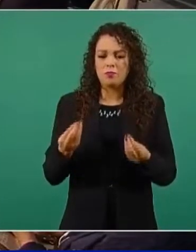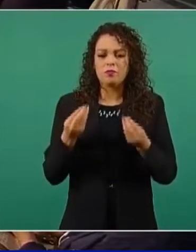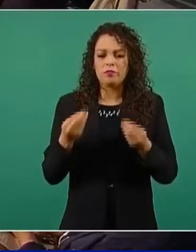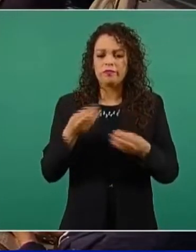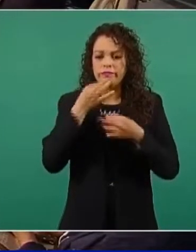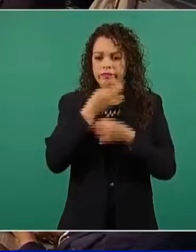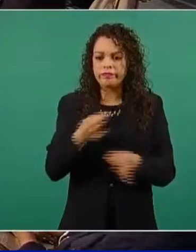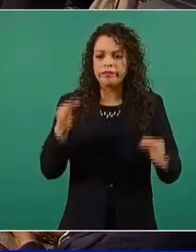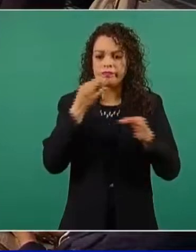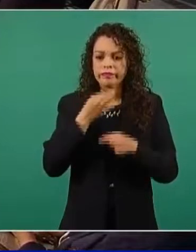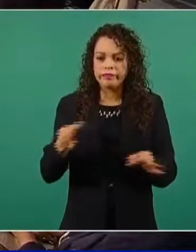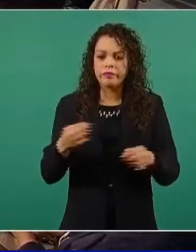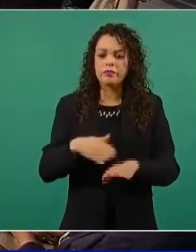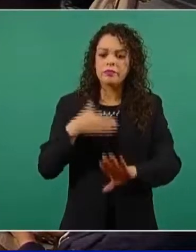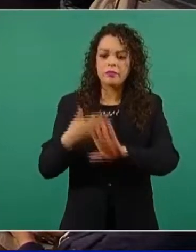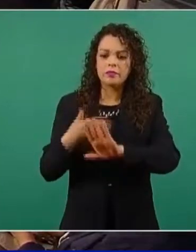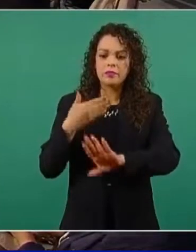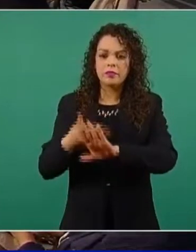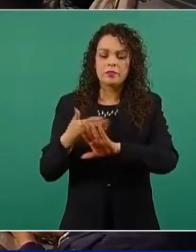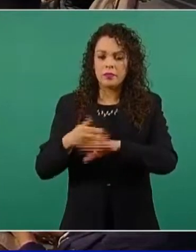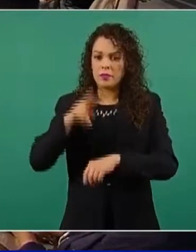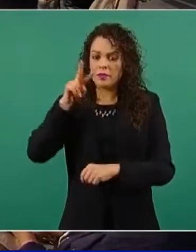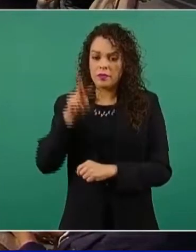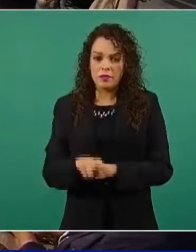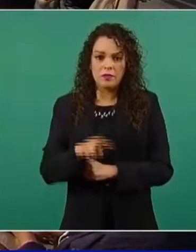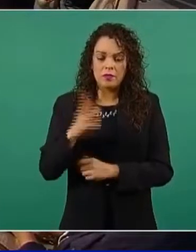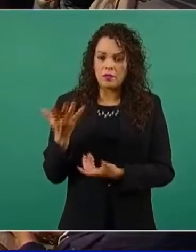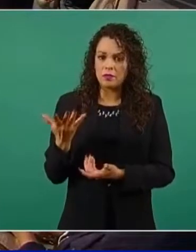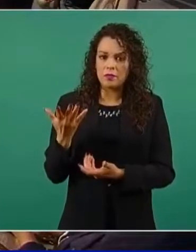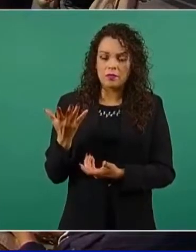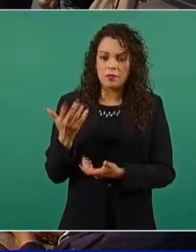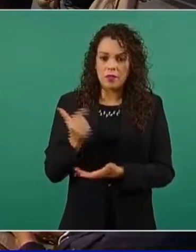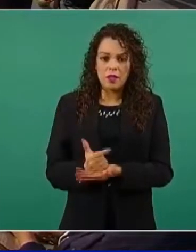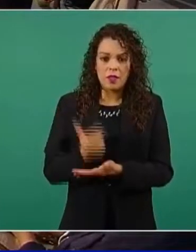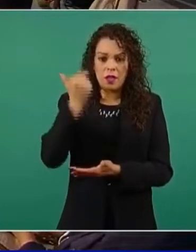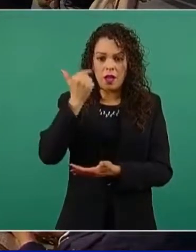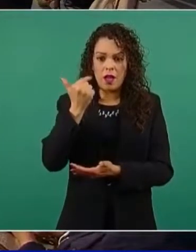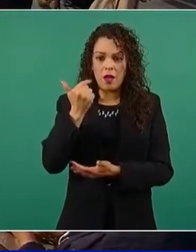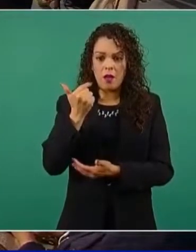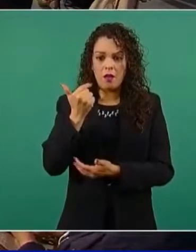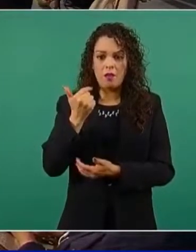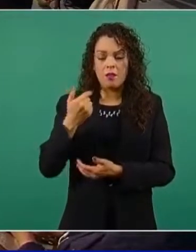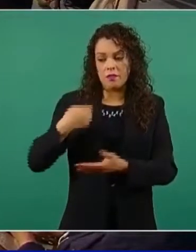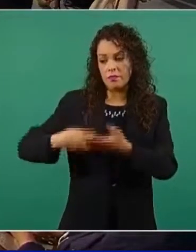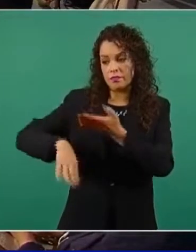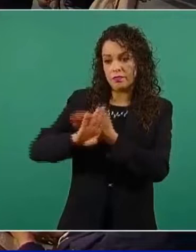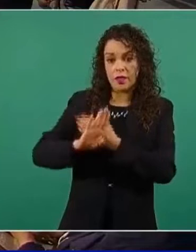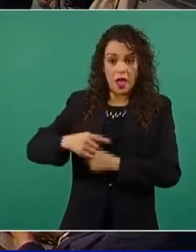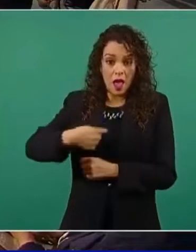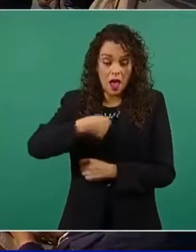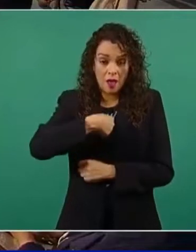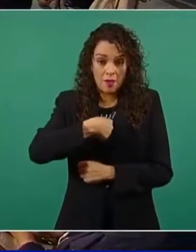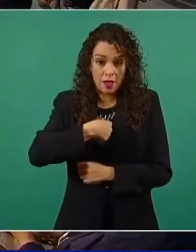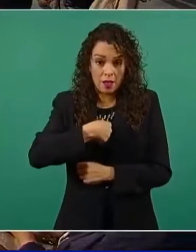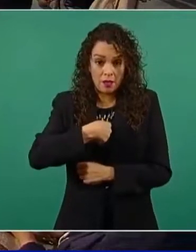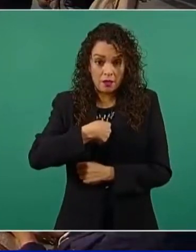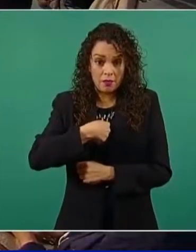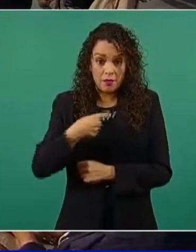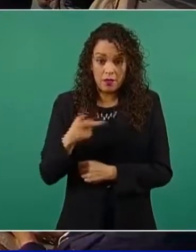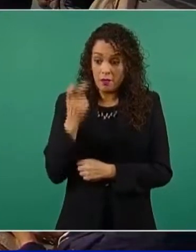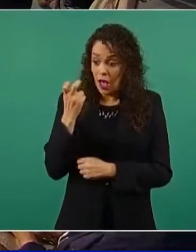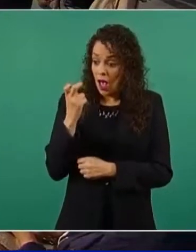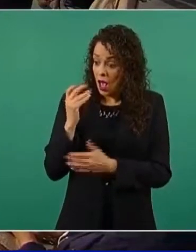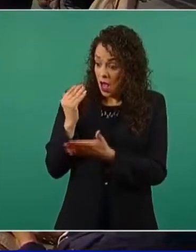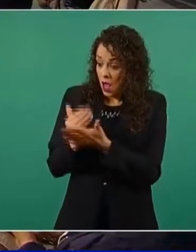notas difamatorias, denigrantes en contra de mi persona. Pero ahí no terminaría el